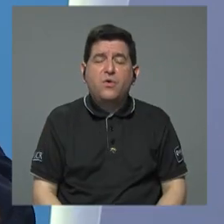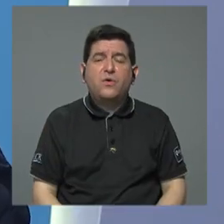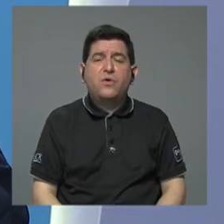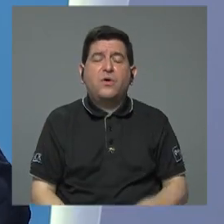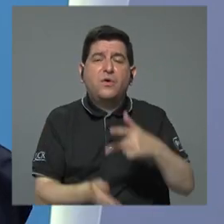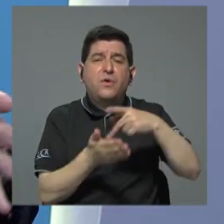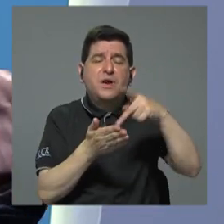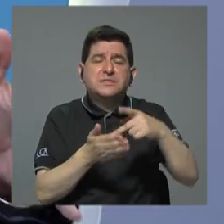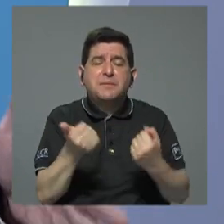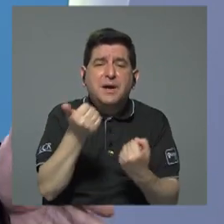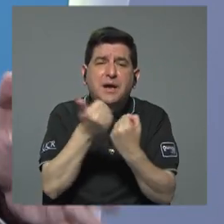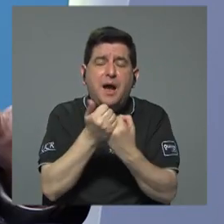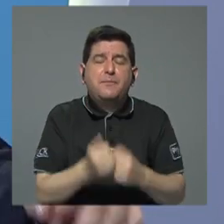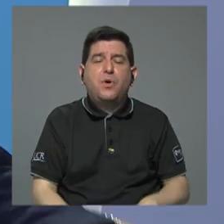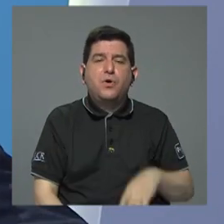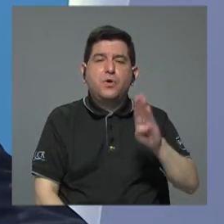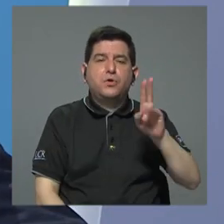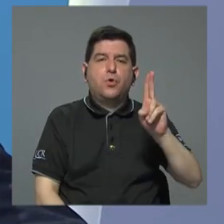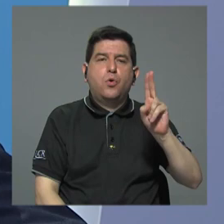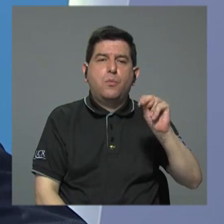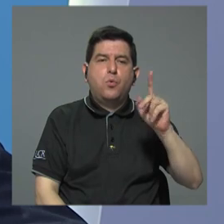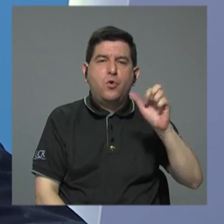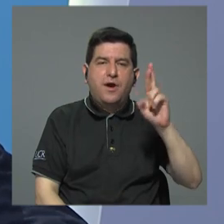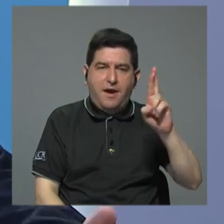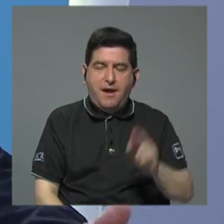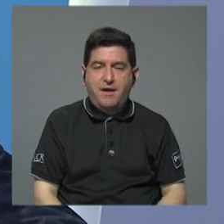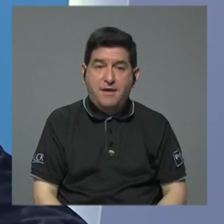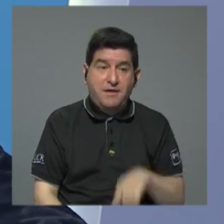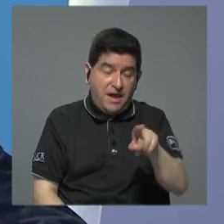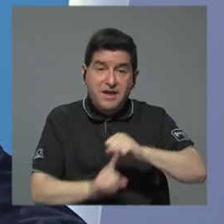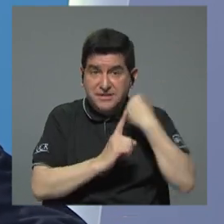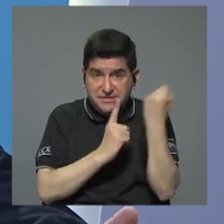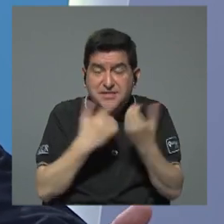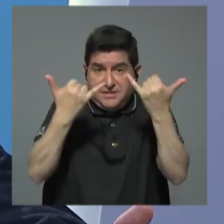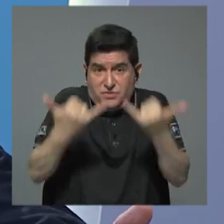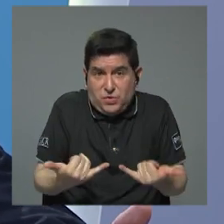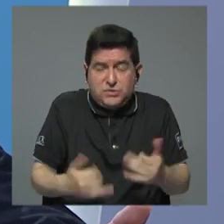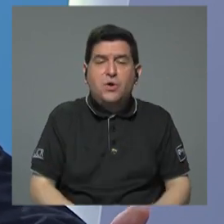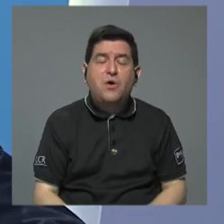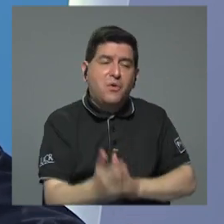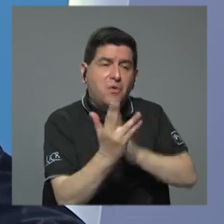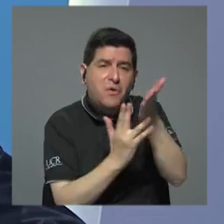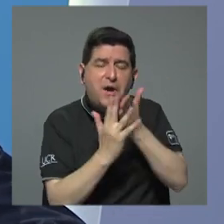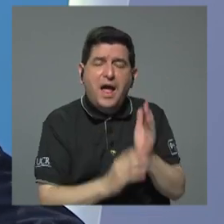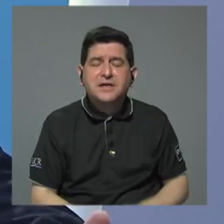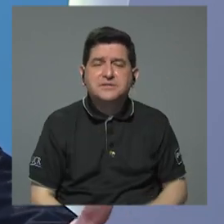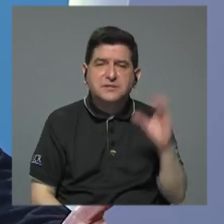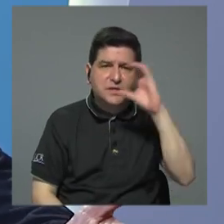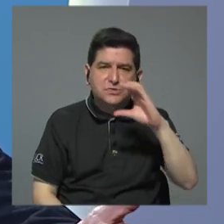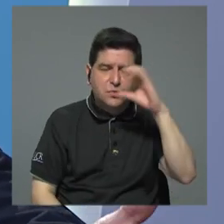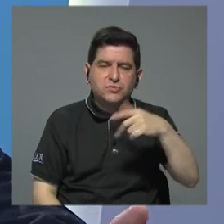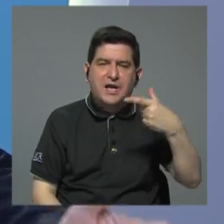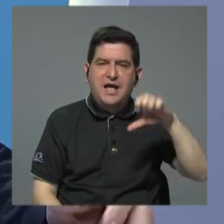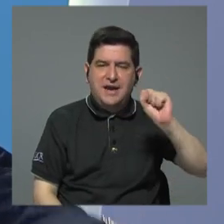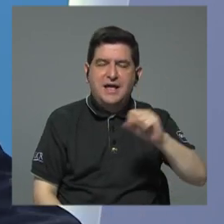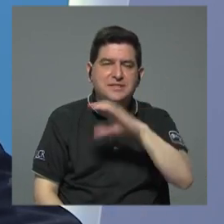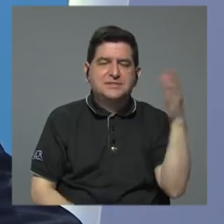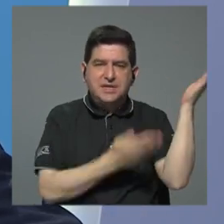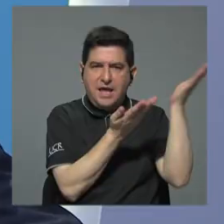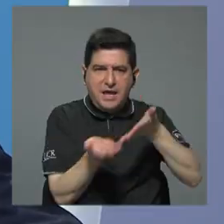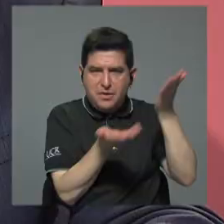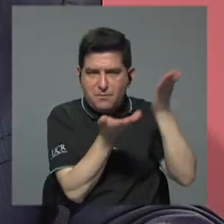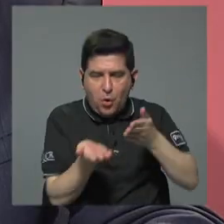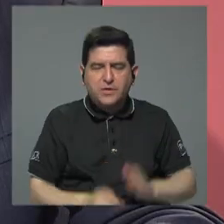búnker, que es de lo peor, ese es el statu quo en este momento, y lo que piden es tener acceso a la exploración de gas y a la importación de